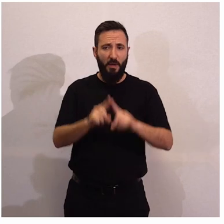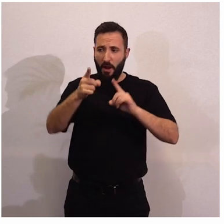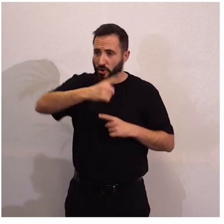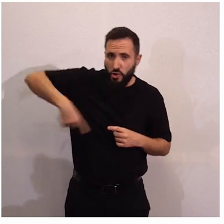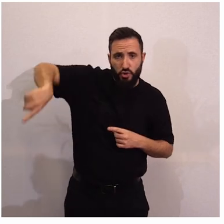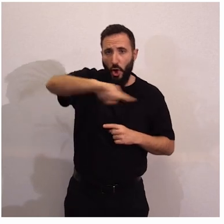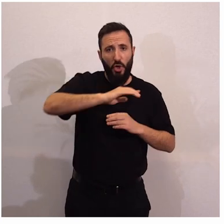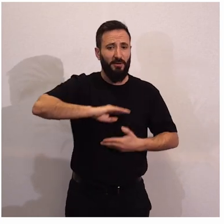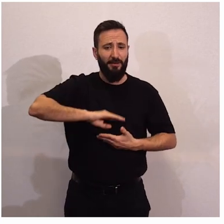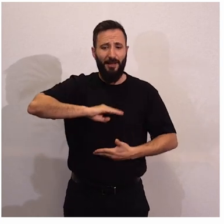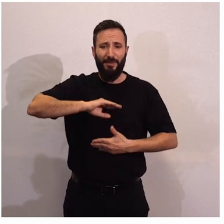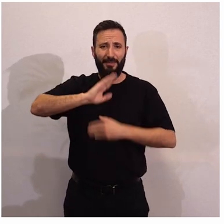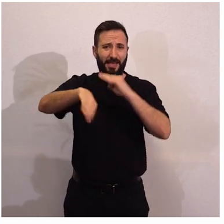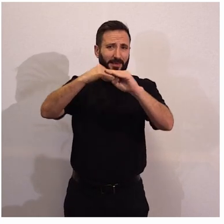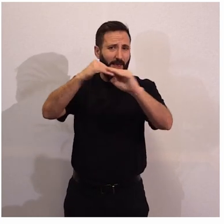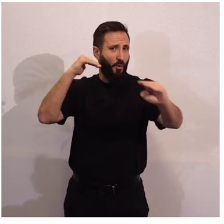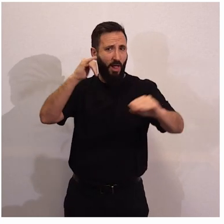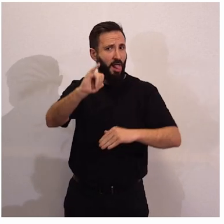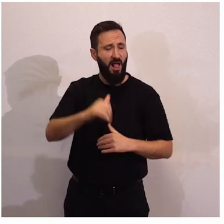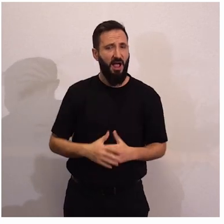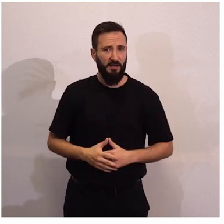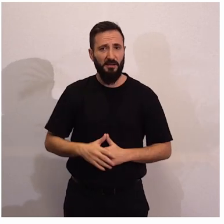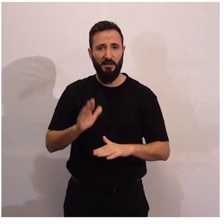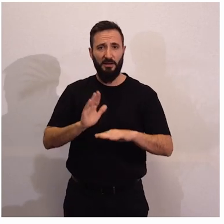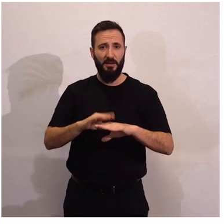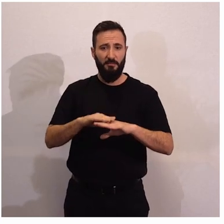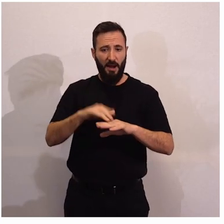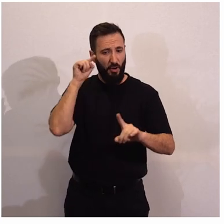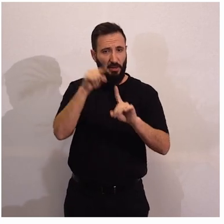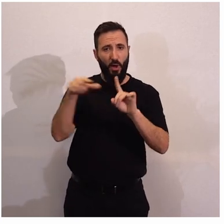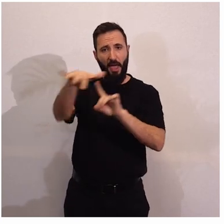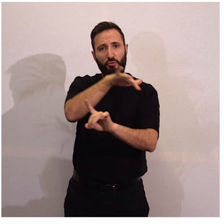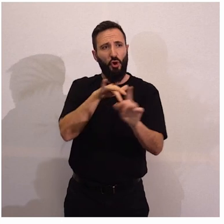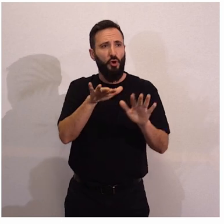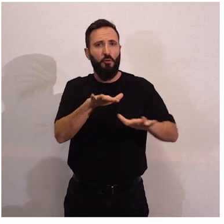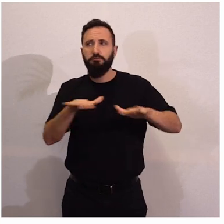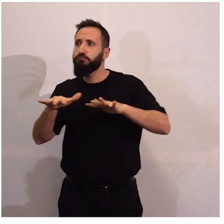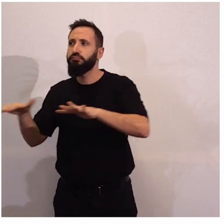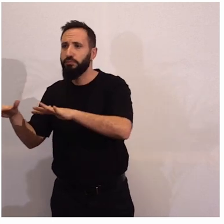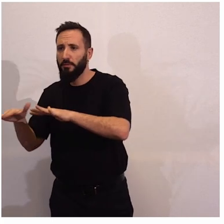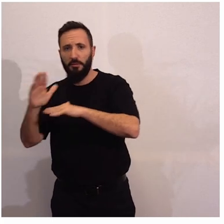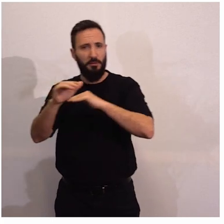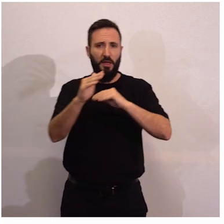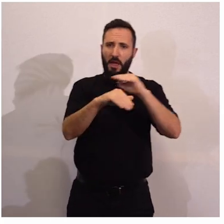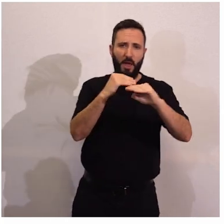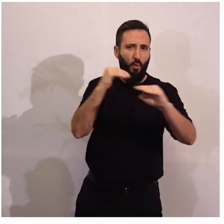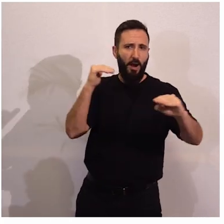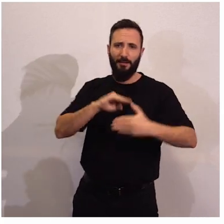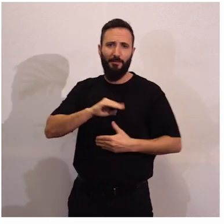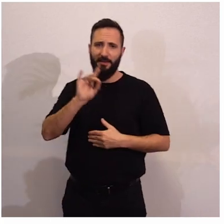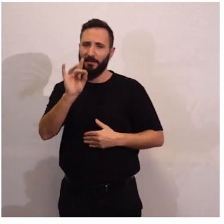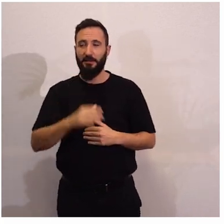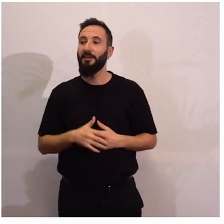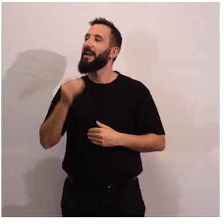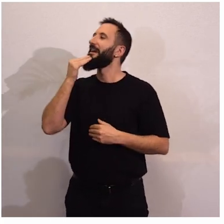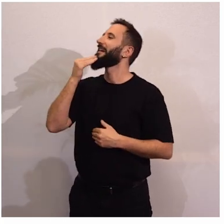mismas capacidades para desenvolvernos en un entorno, ¿no? Entonces. Muchísimas gracias. A ti. Eres una